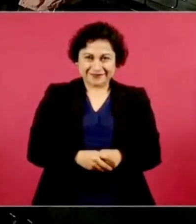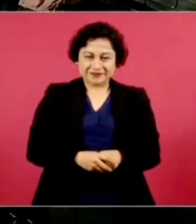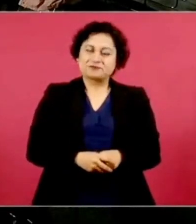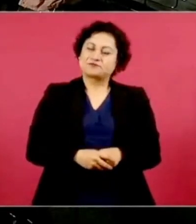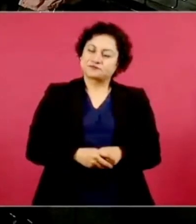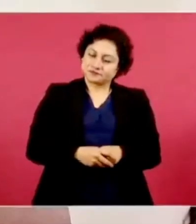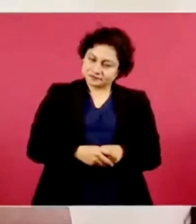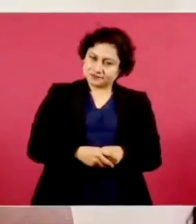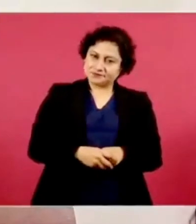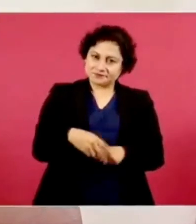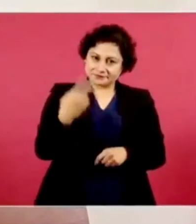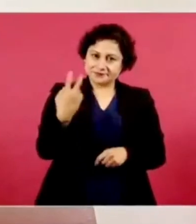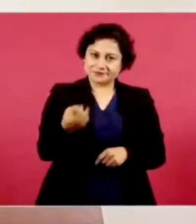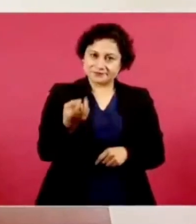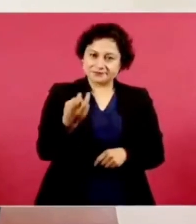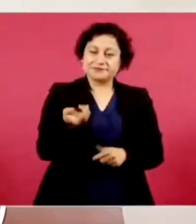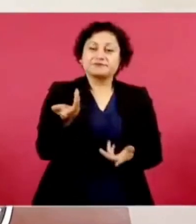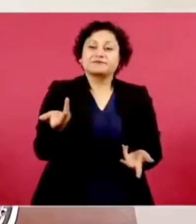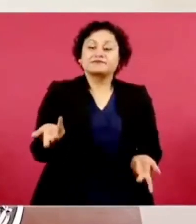Sí, que es